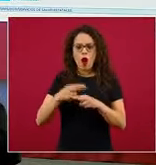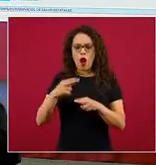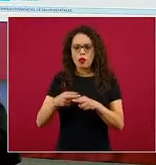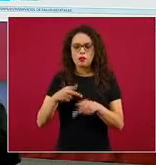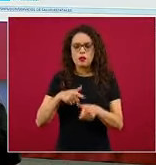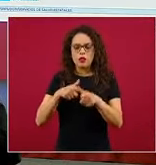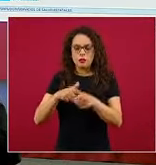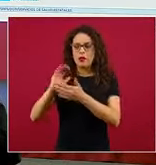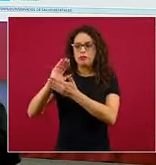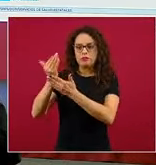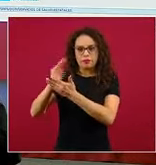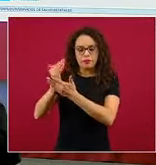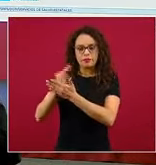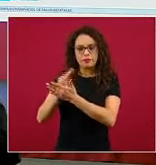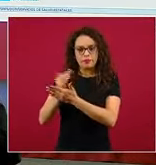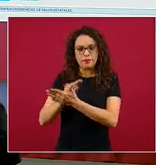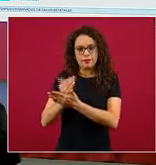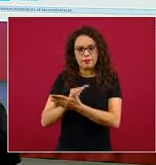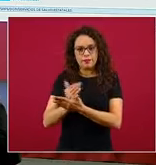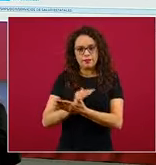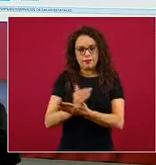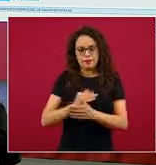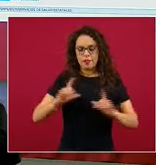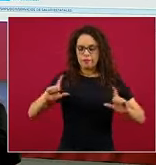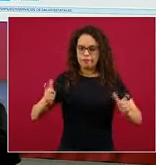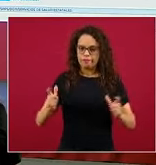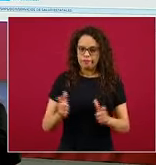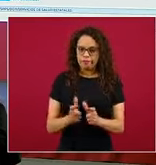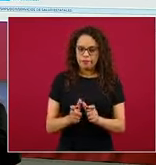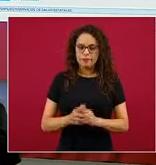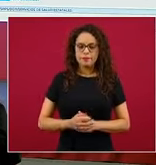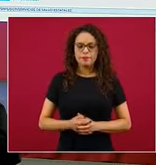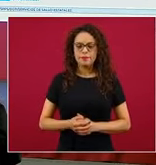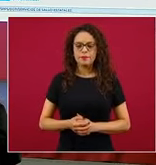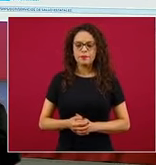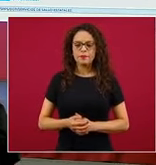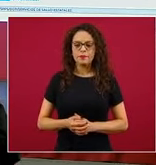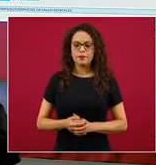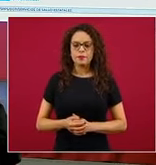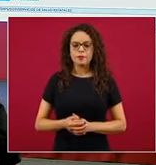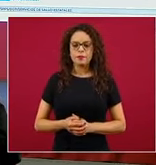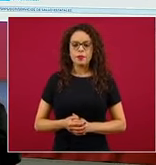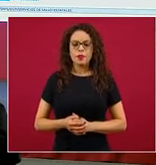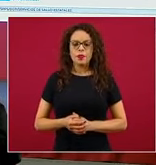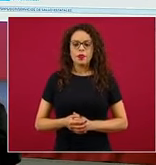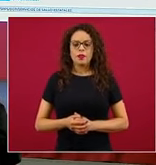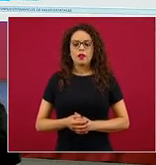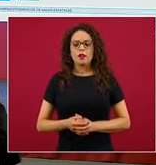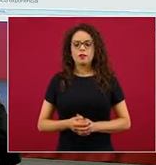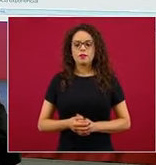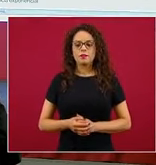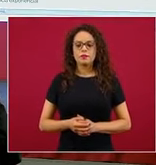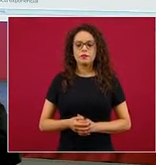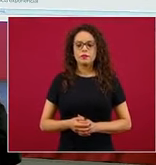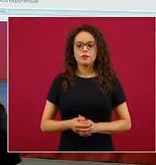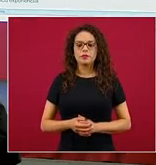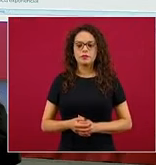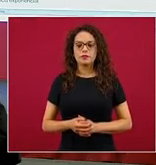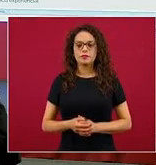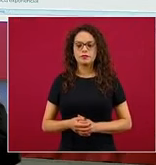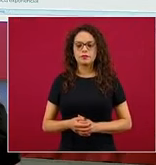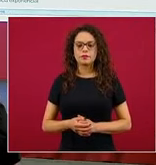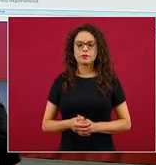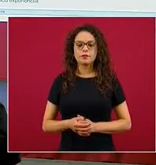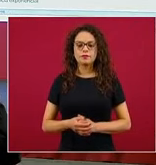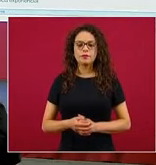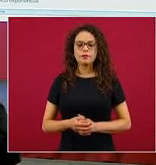continúan descendiendo en esta actividad. Pasemos a un grupo de diapositivas que actualizamos los